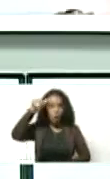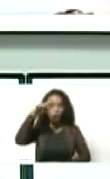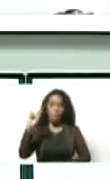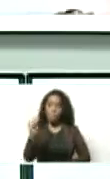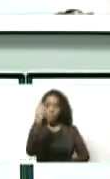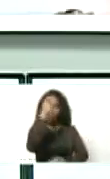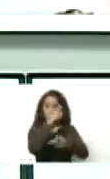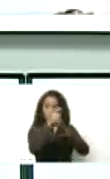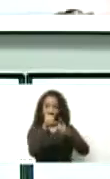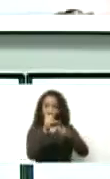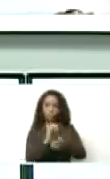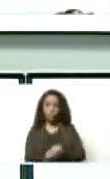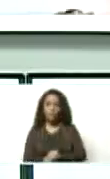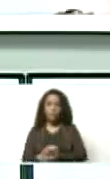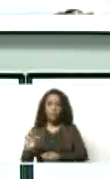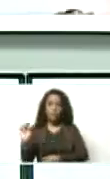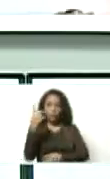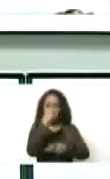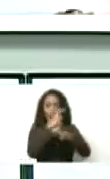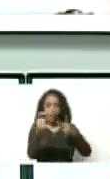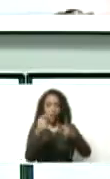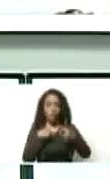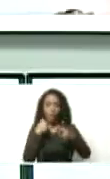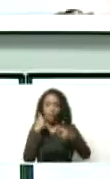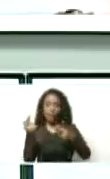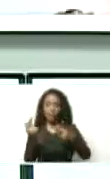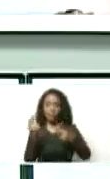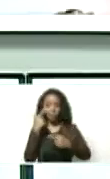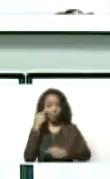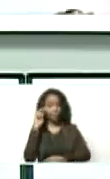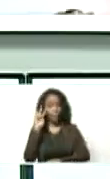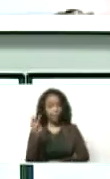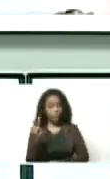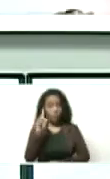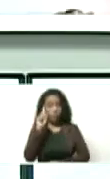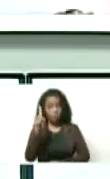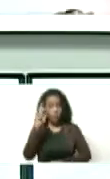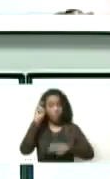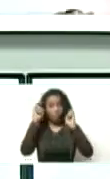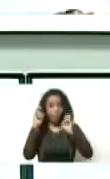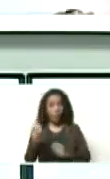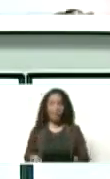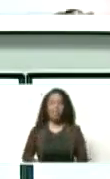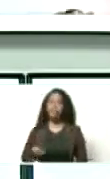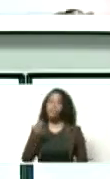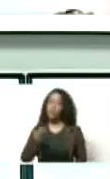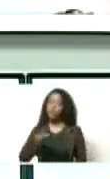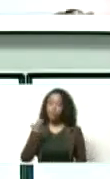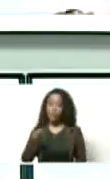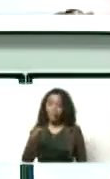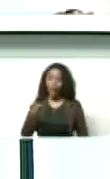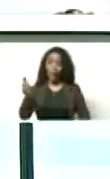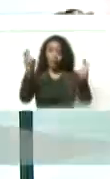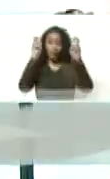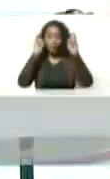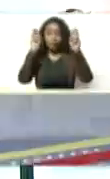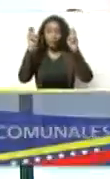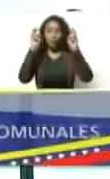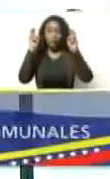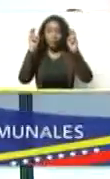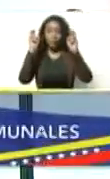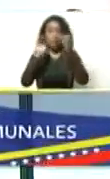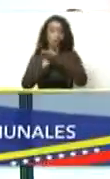línea. Y la segunda línea que le dije, mira, uno de los elementos más importantes en el marco de